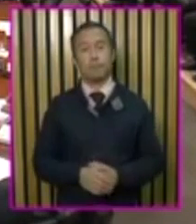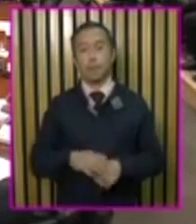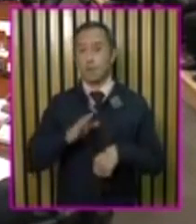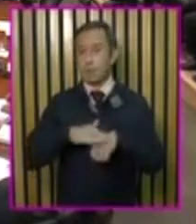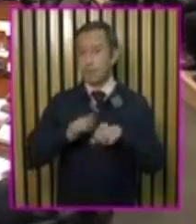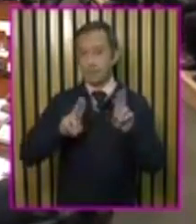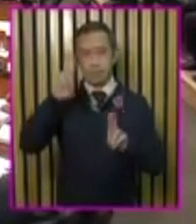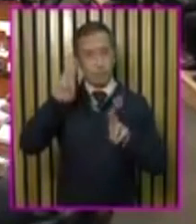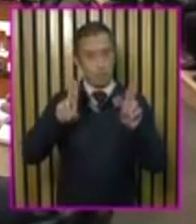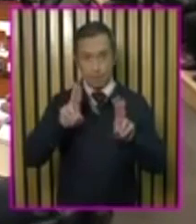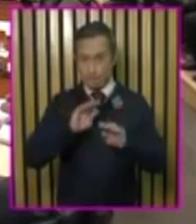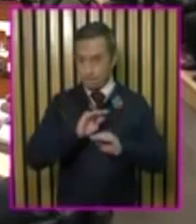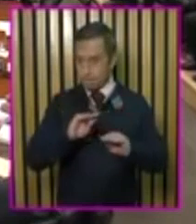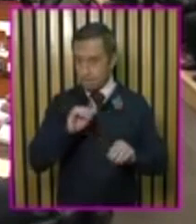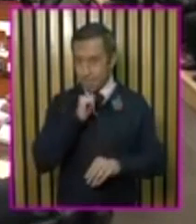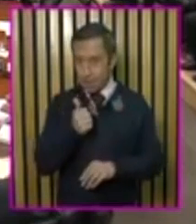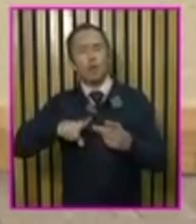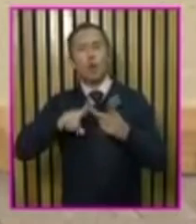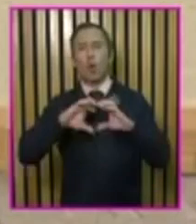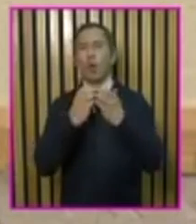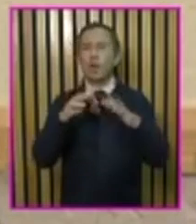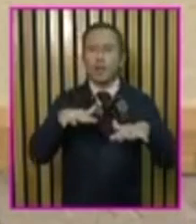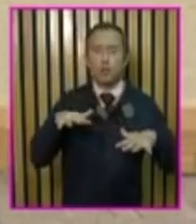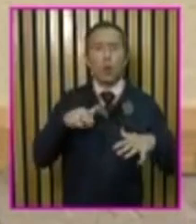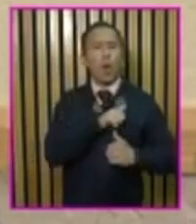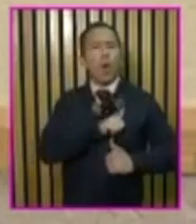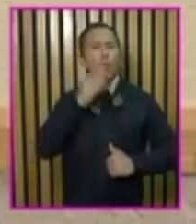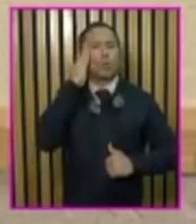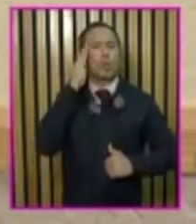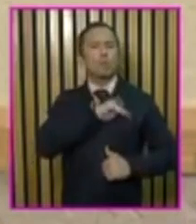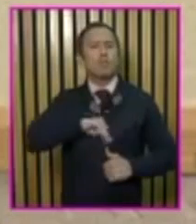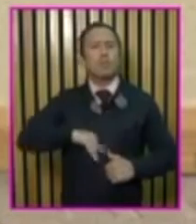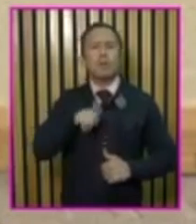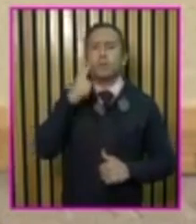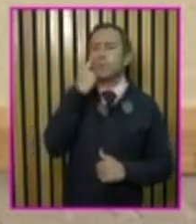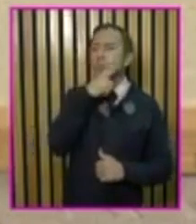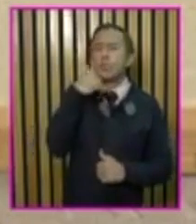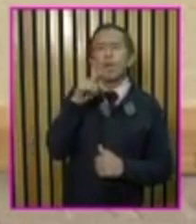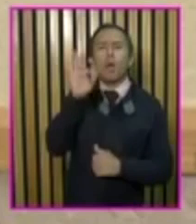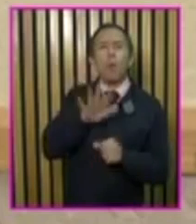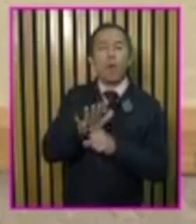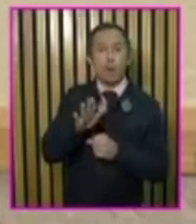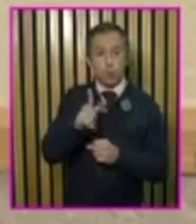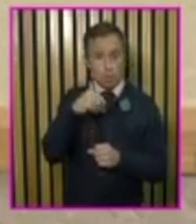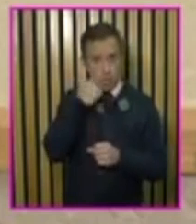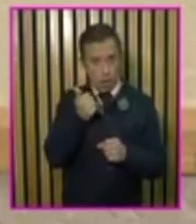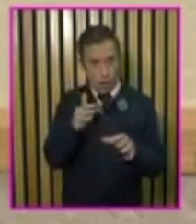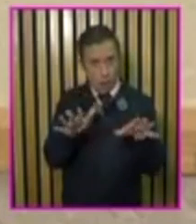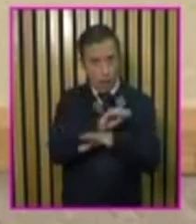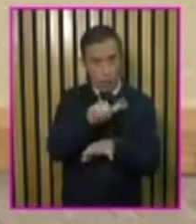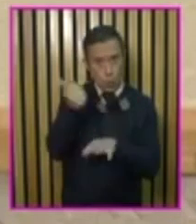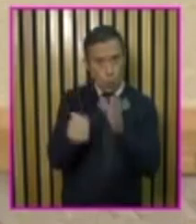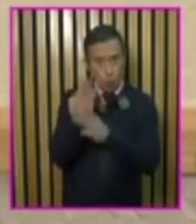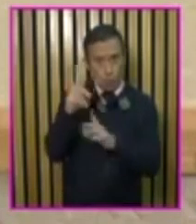el proceso electoral aún está en marcha en su dimensión de litigio ante el tribunal electoral del poder judicial de la federación donde se tendrán que tomar